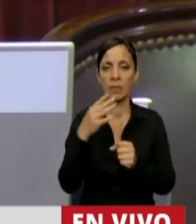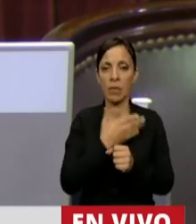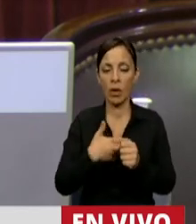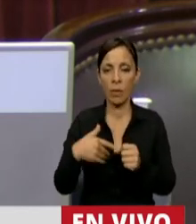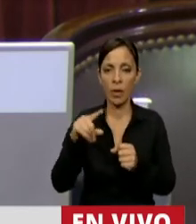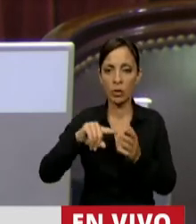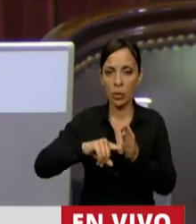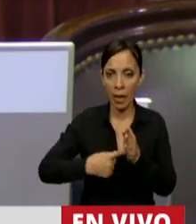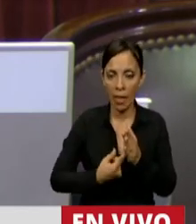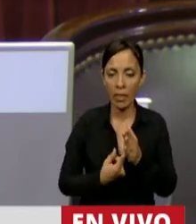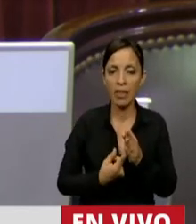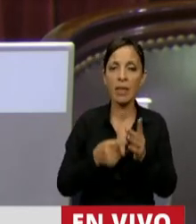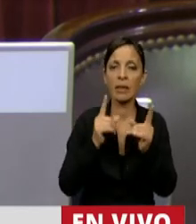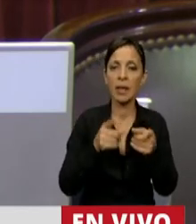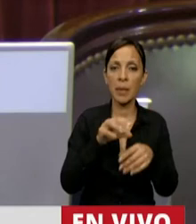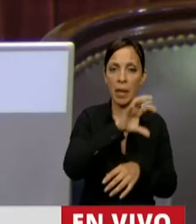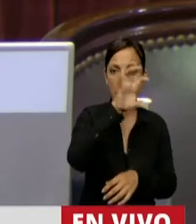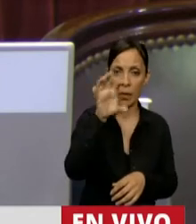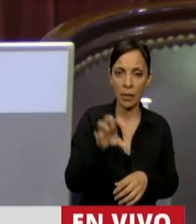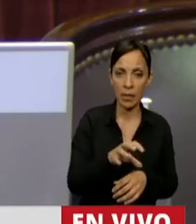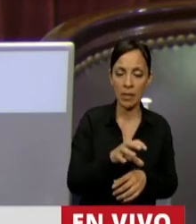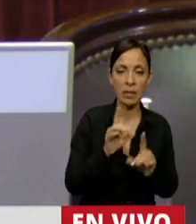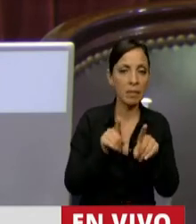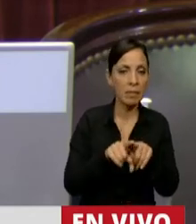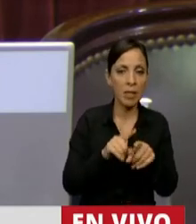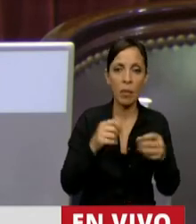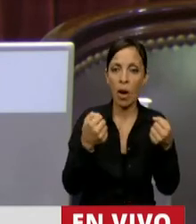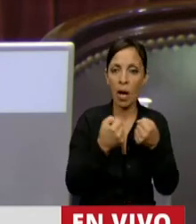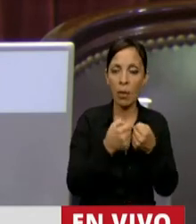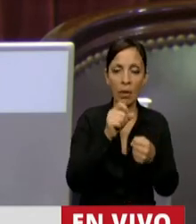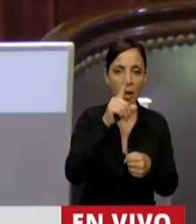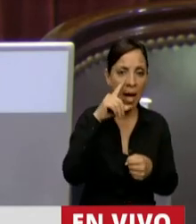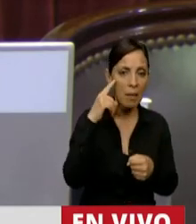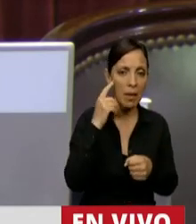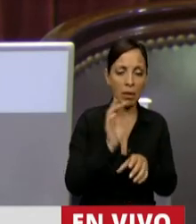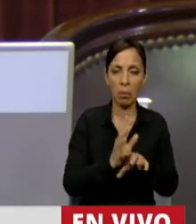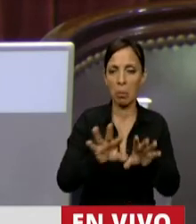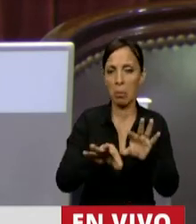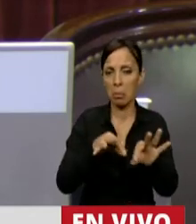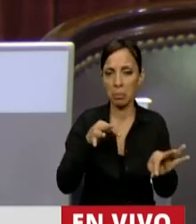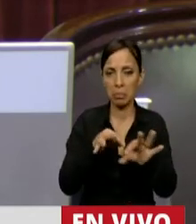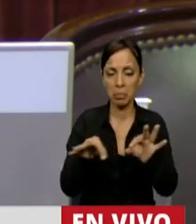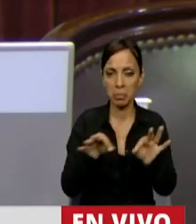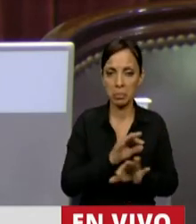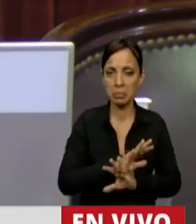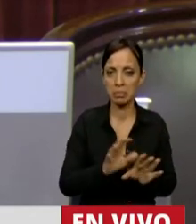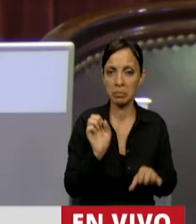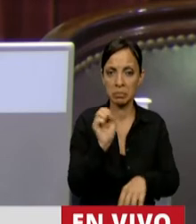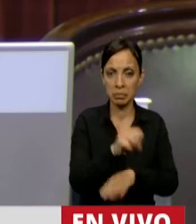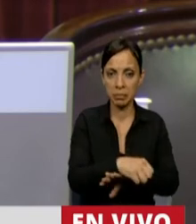de Buenos Aires y las provincias que Alberto Fernández rompió de manera unilateral, bajando